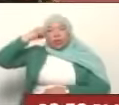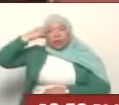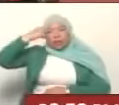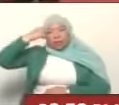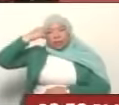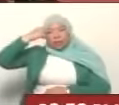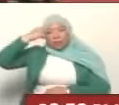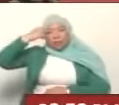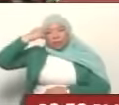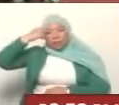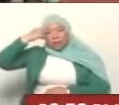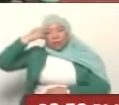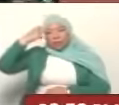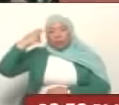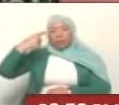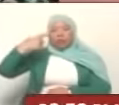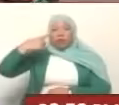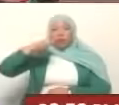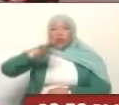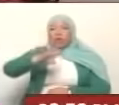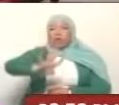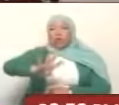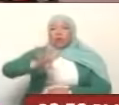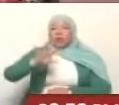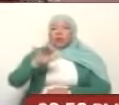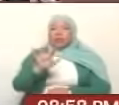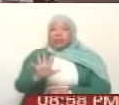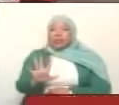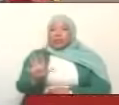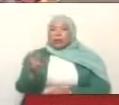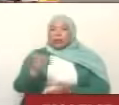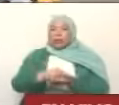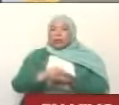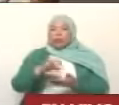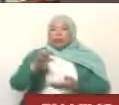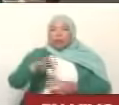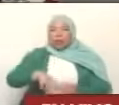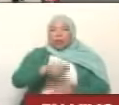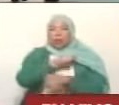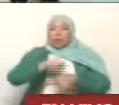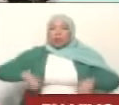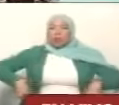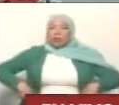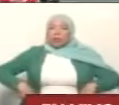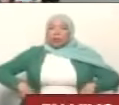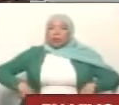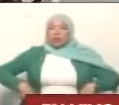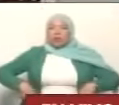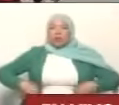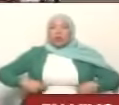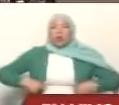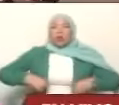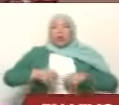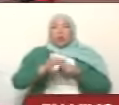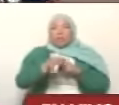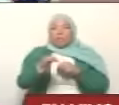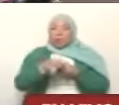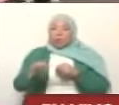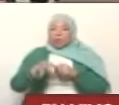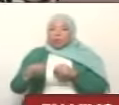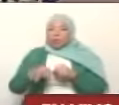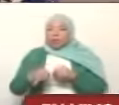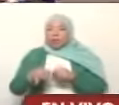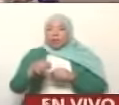sé, Potro Álvarez, 4 o 5 veces recorrí el estado Portugués. Todos los municipios,